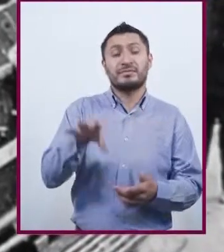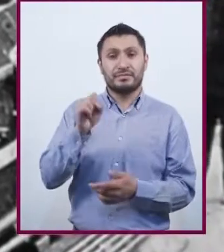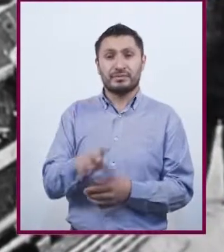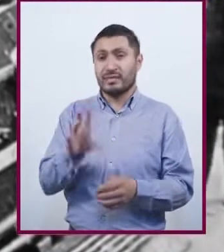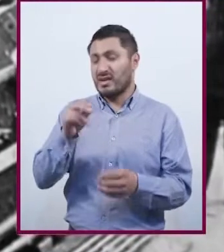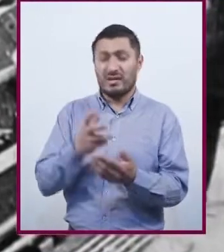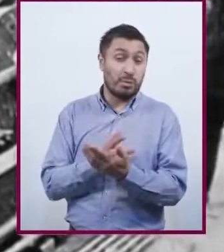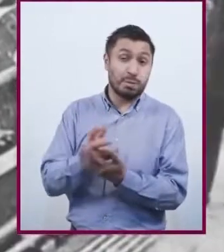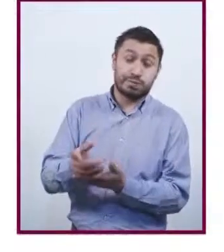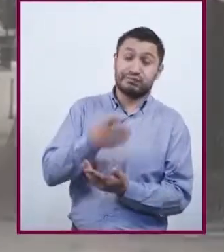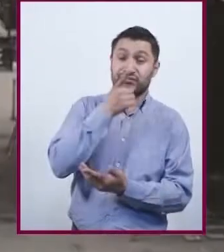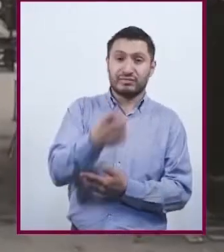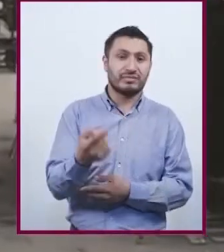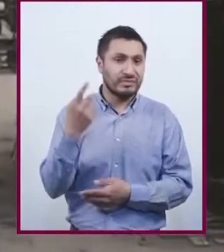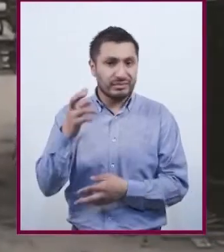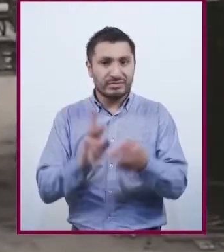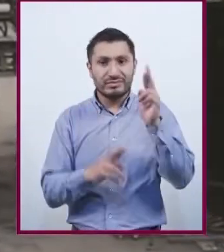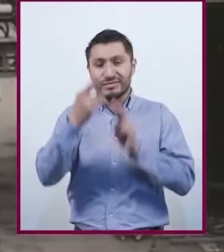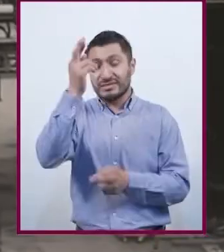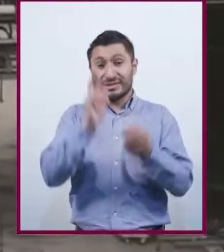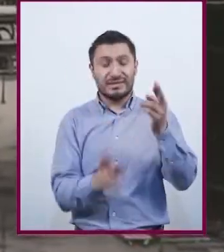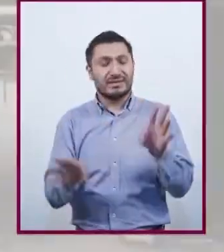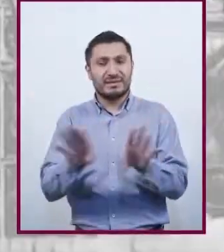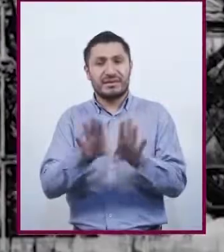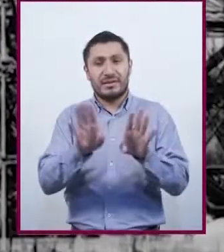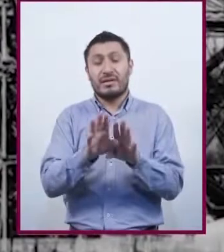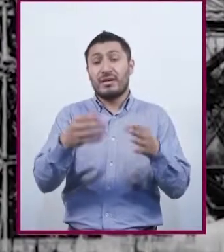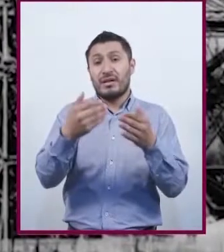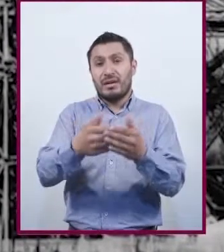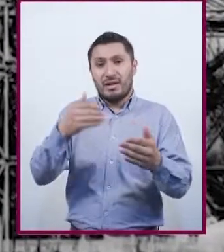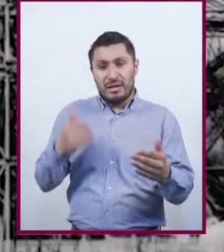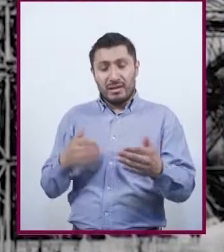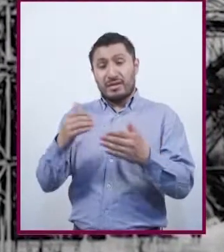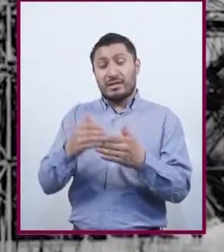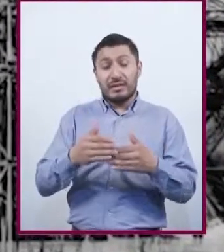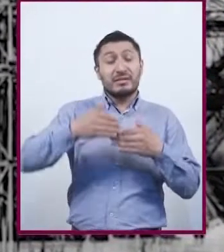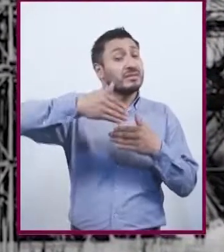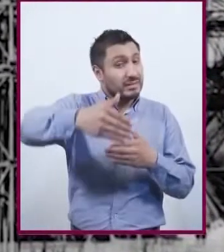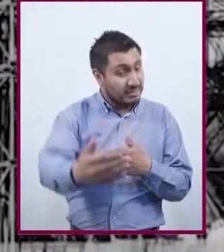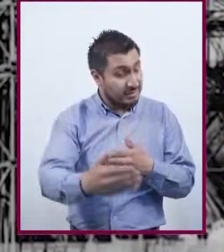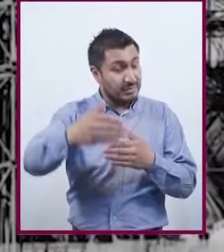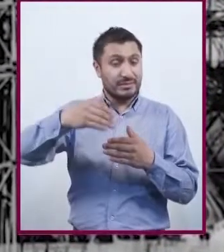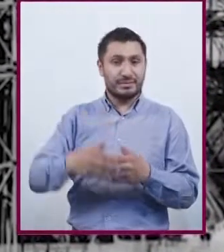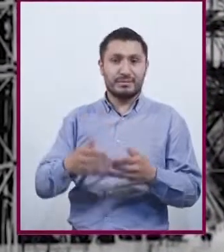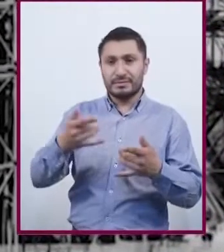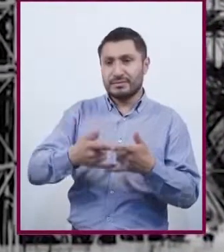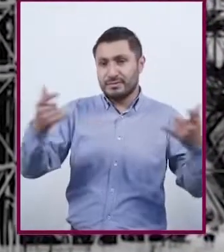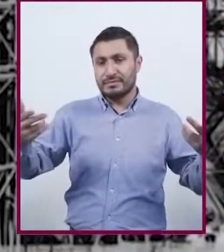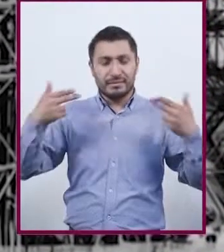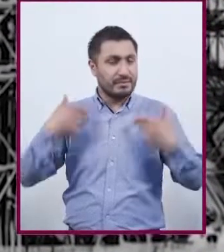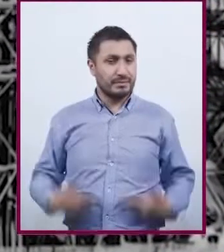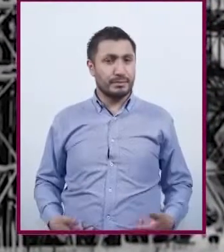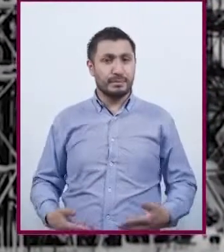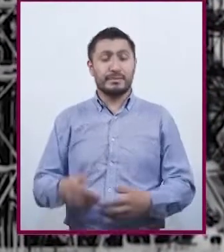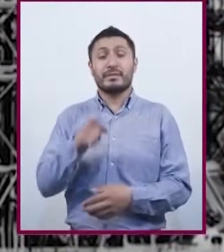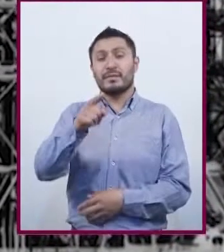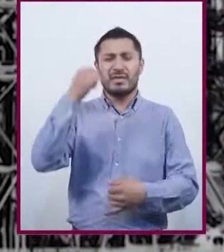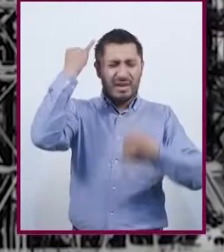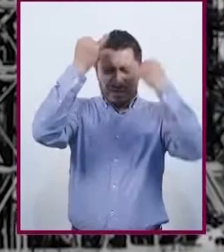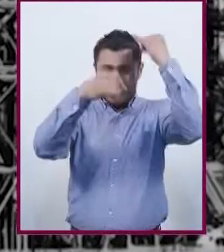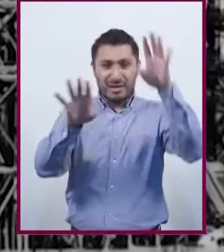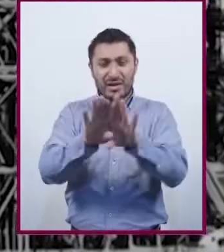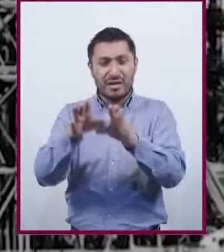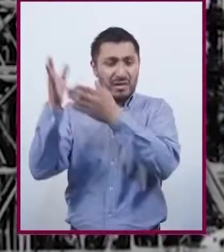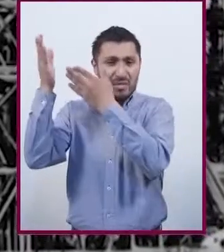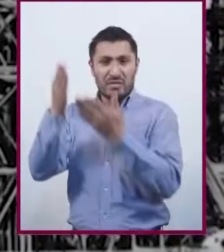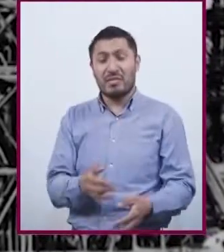1760. No es exagerado afirmar que esta revolución marcó un antes y un después en la historia de la humanidad.